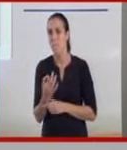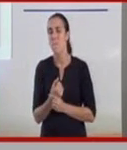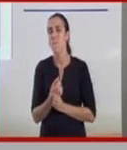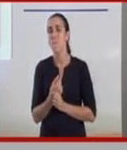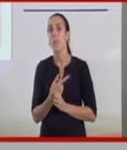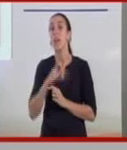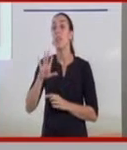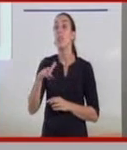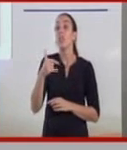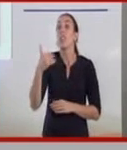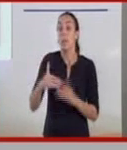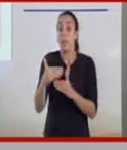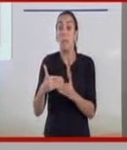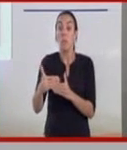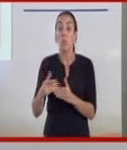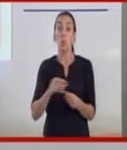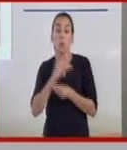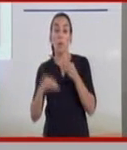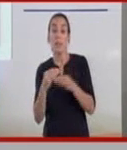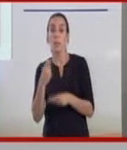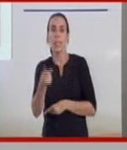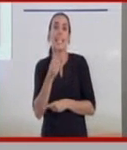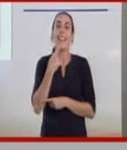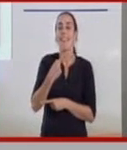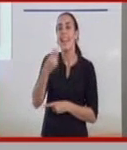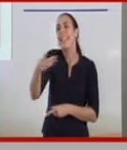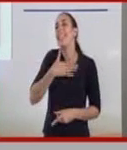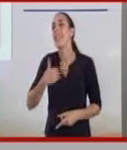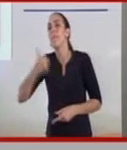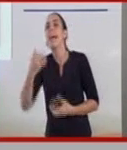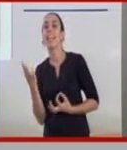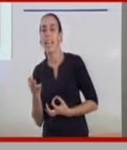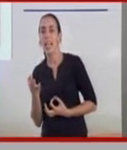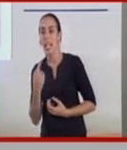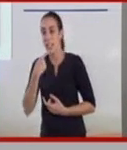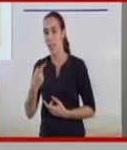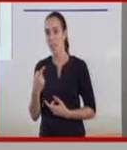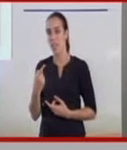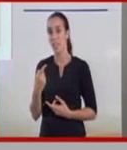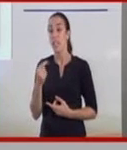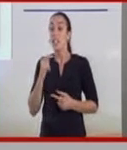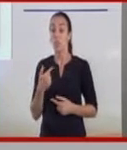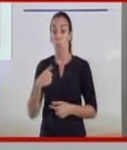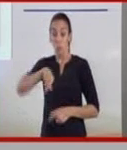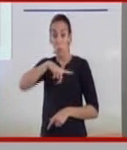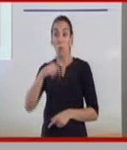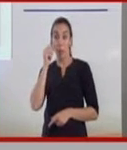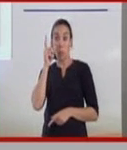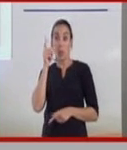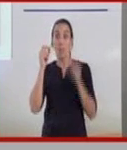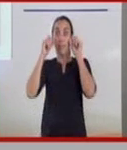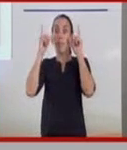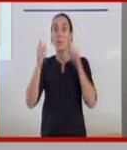producto o servicio va a querer más, ¿no? Esto pues, nos hace estar despiertos, estar en la cima de